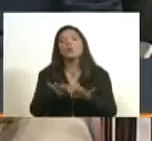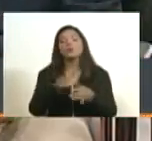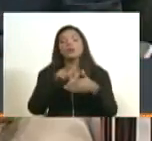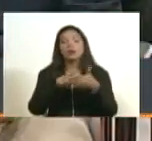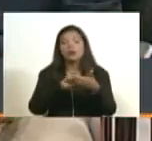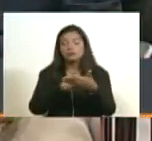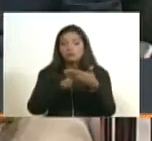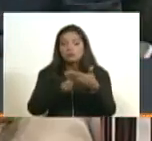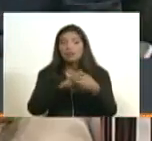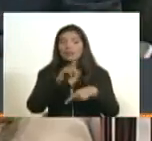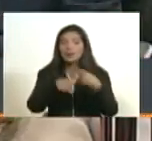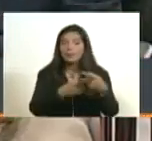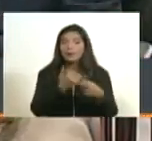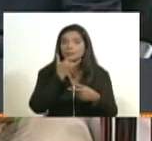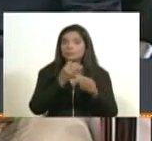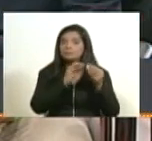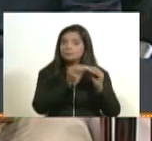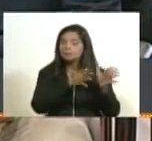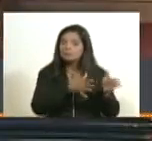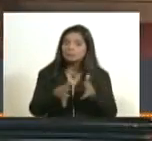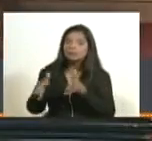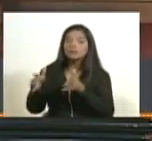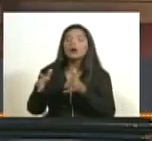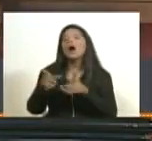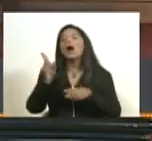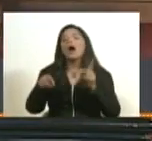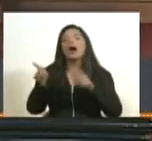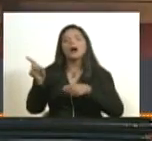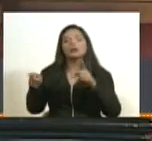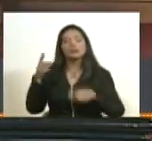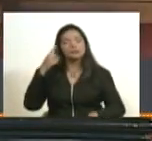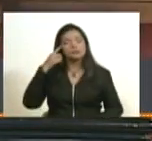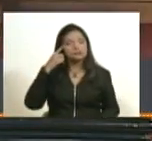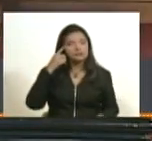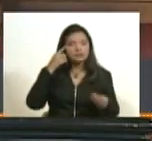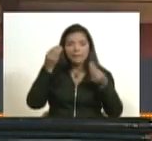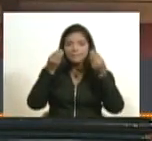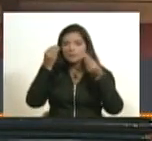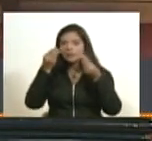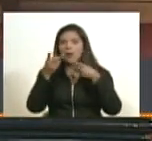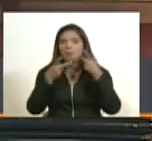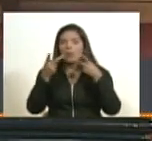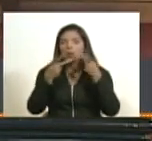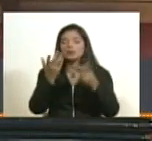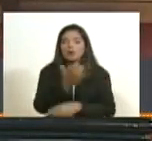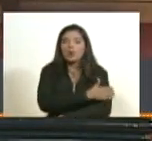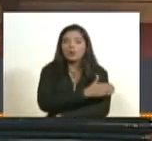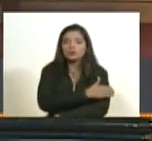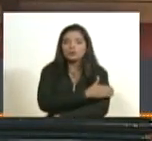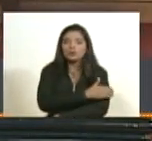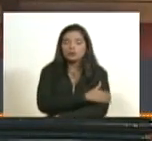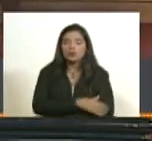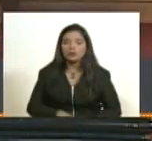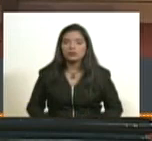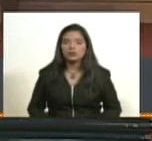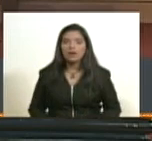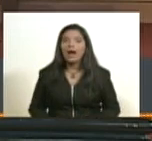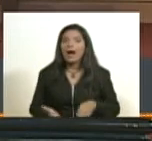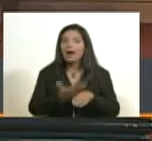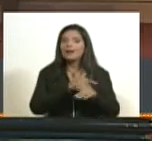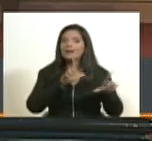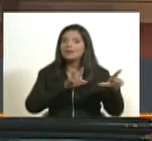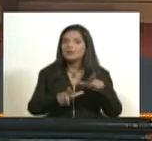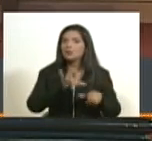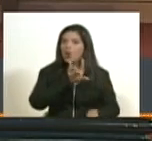corregido y moderado por algunas mentes políticas allí de la oposición, lo tenían listo para el lunes.